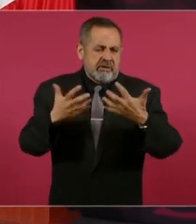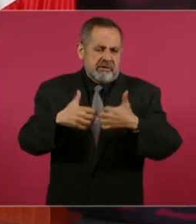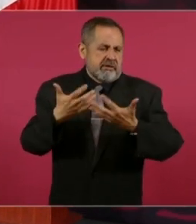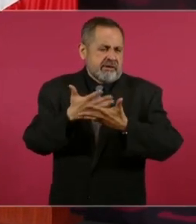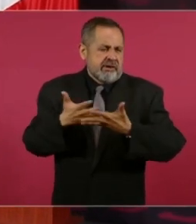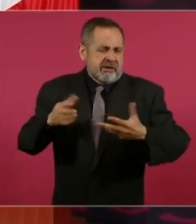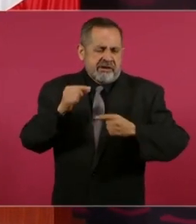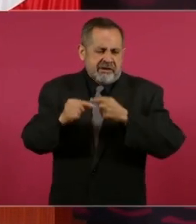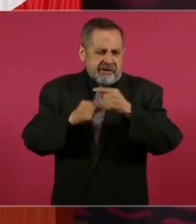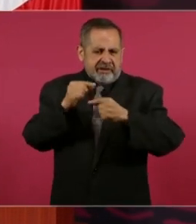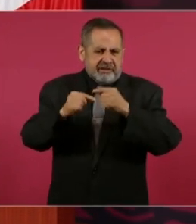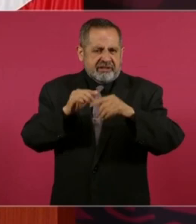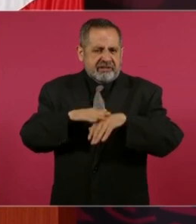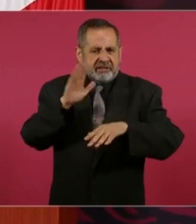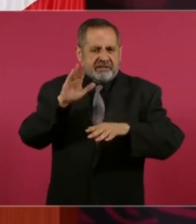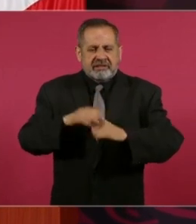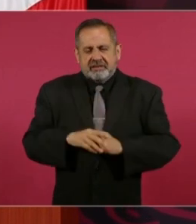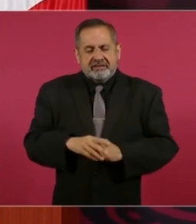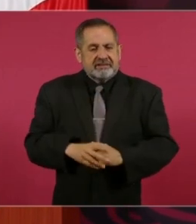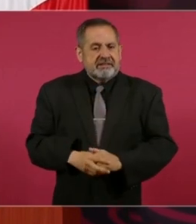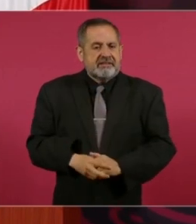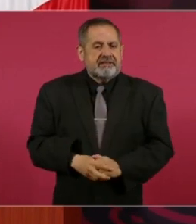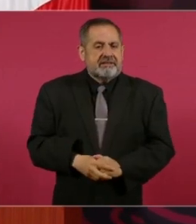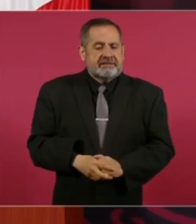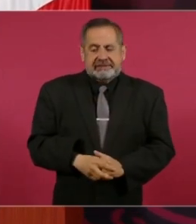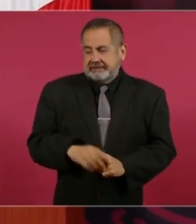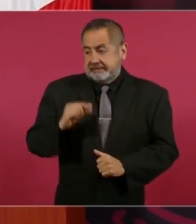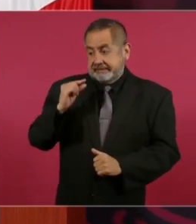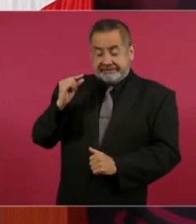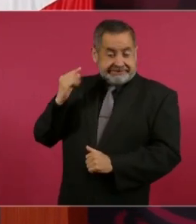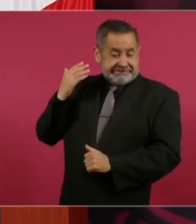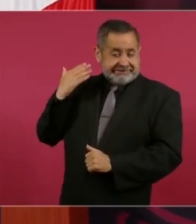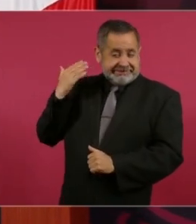Hace unos días comentábamos de que